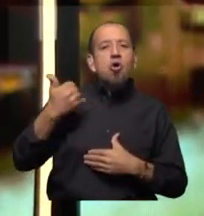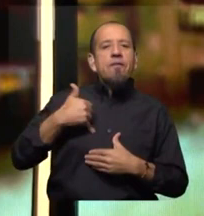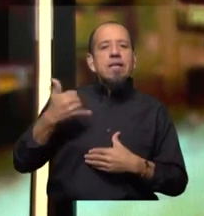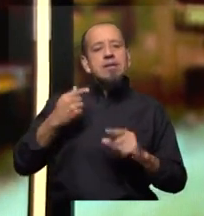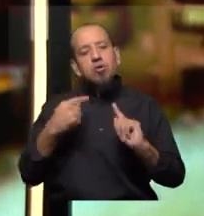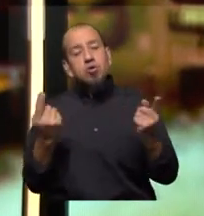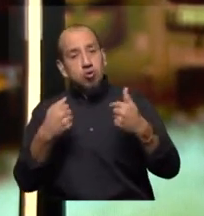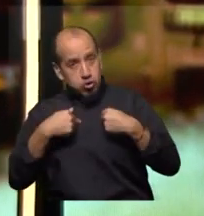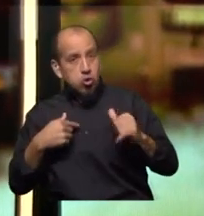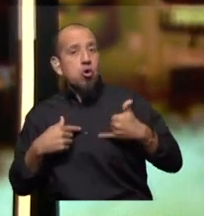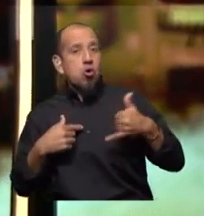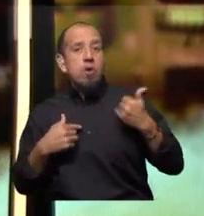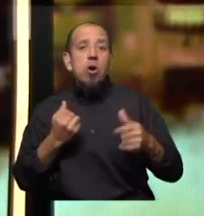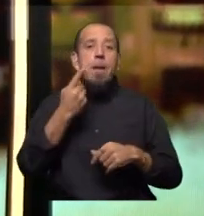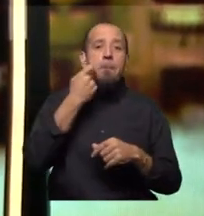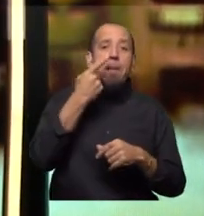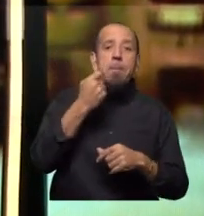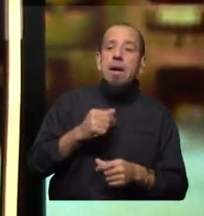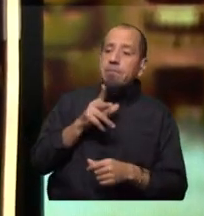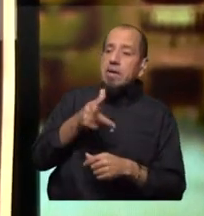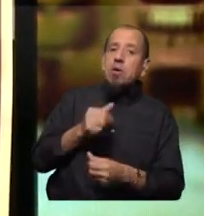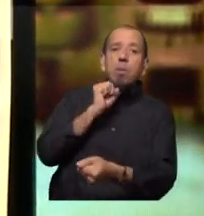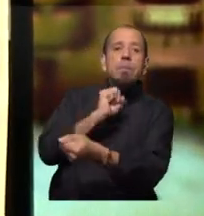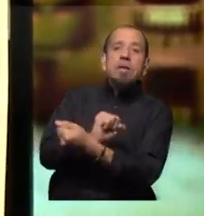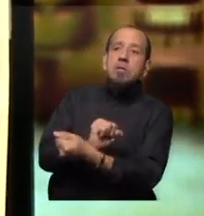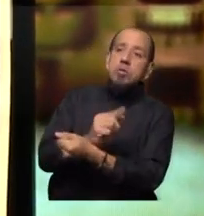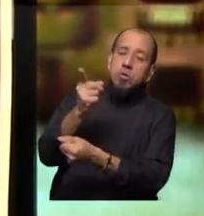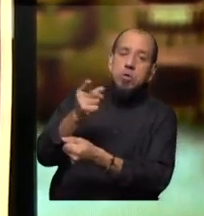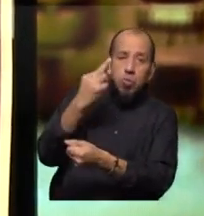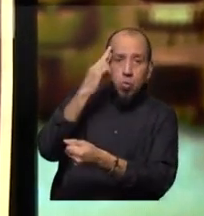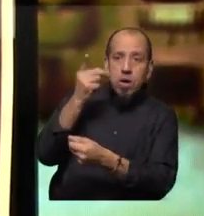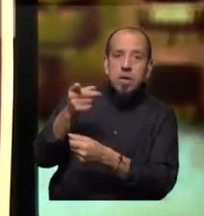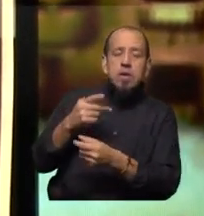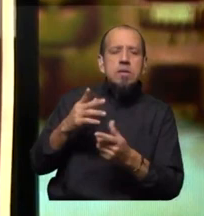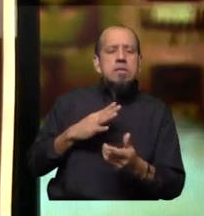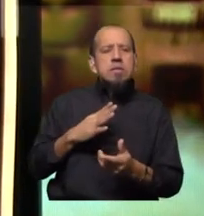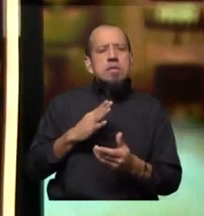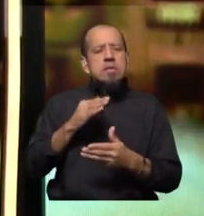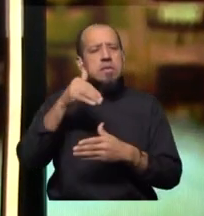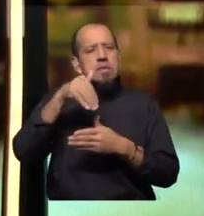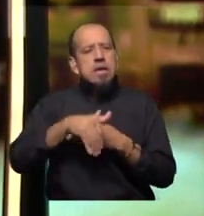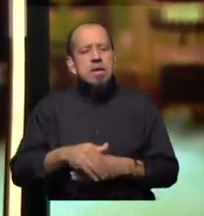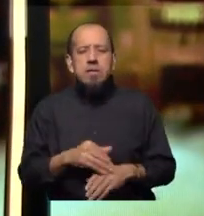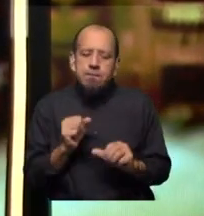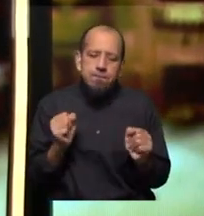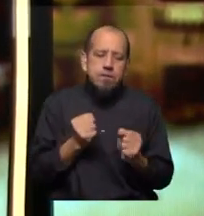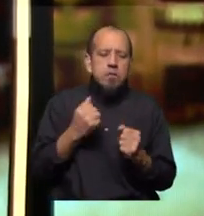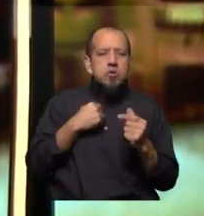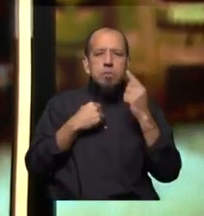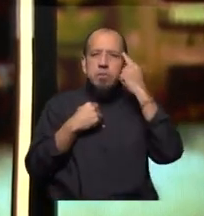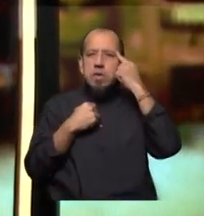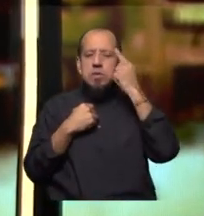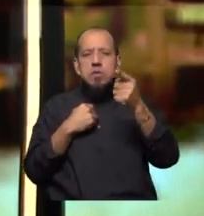soy joven el padre de mis hijos está preso en el penal de libertad es una tarde fría pienso los